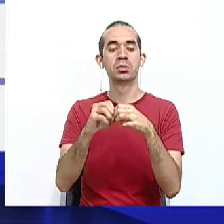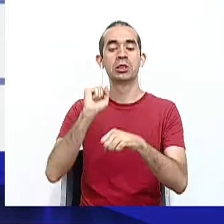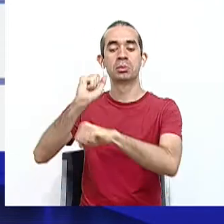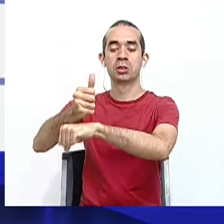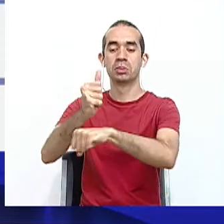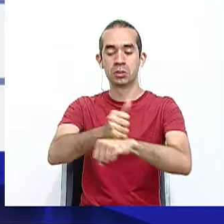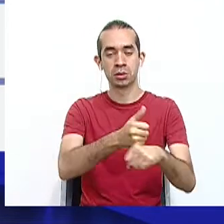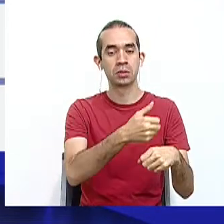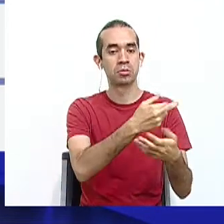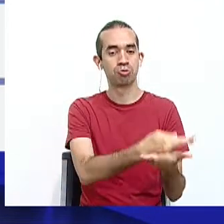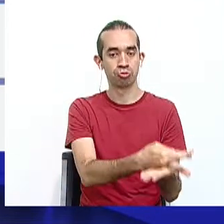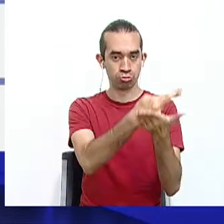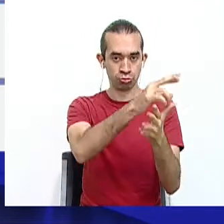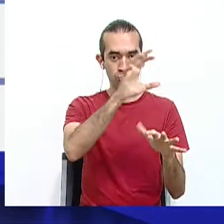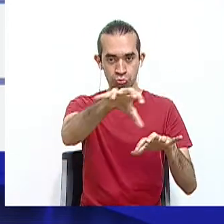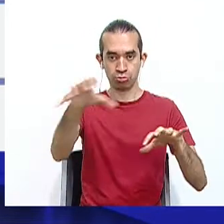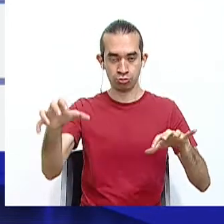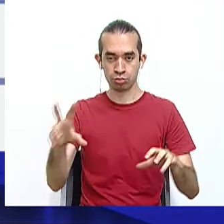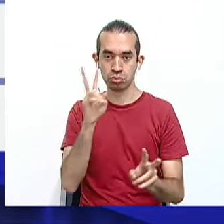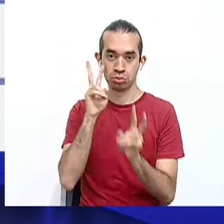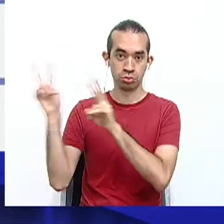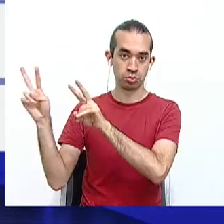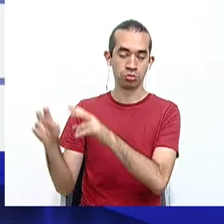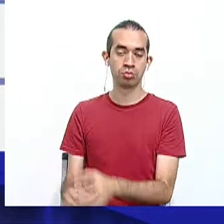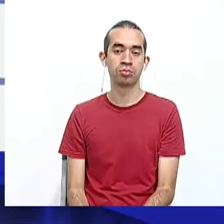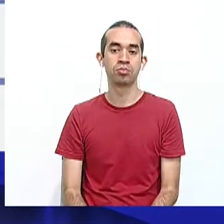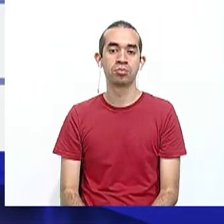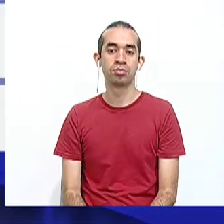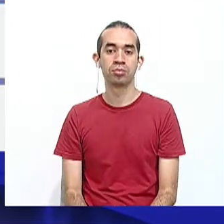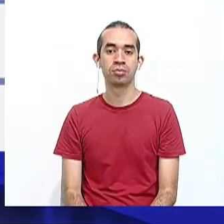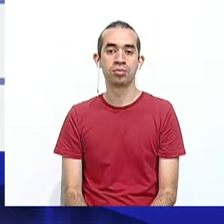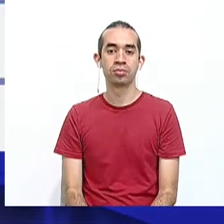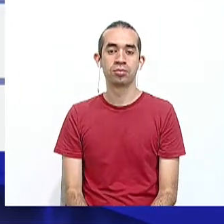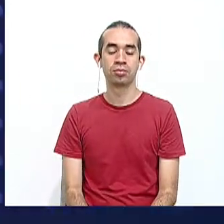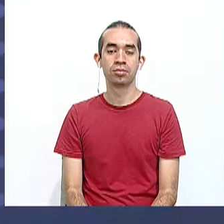de rehabilitación. Veamos.